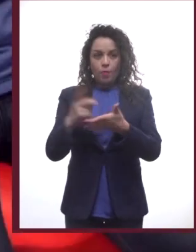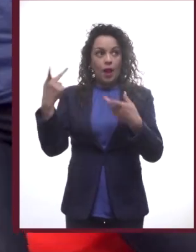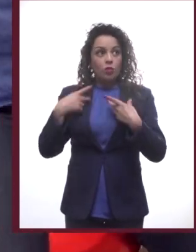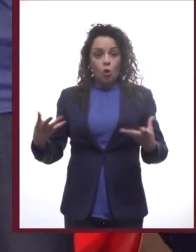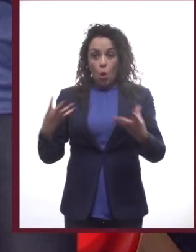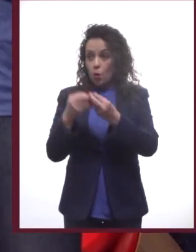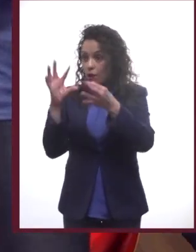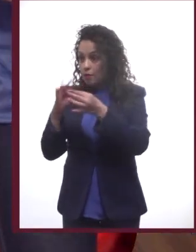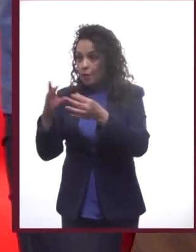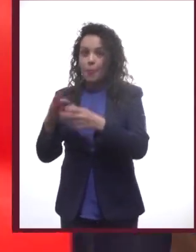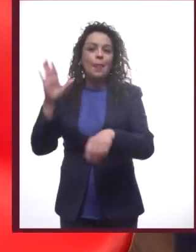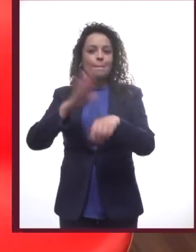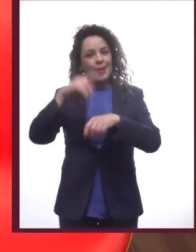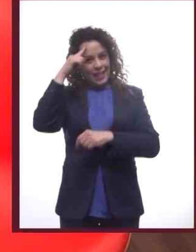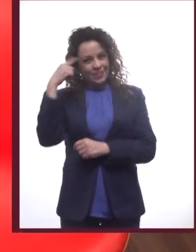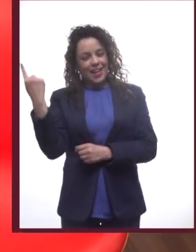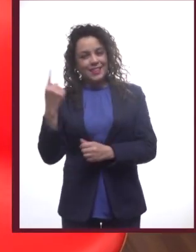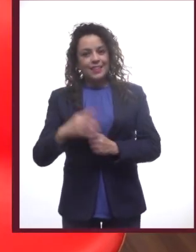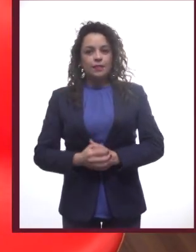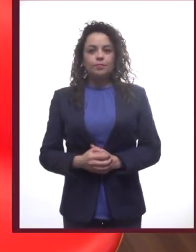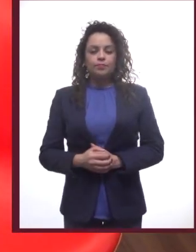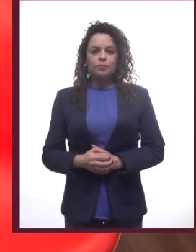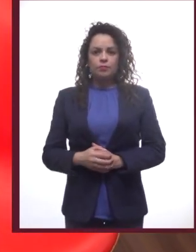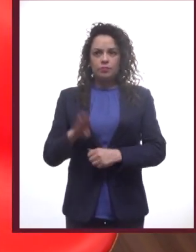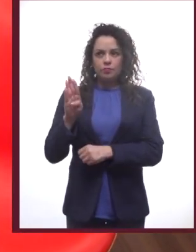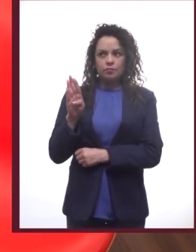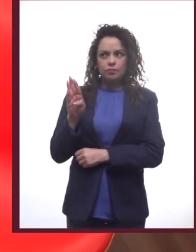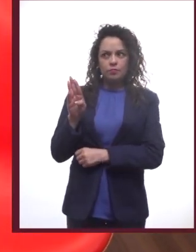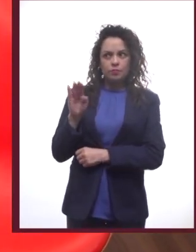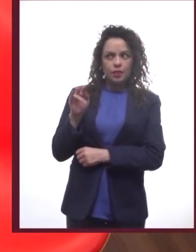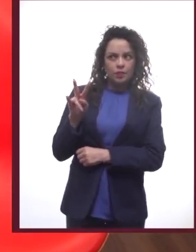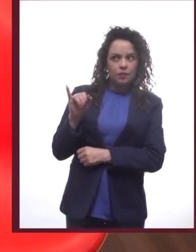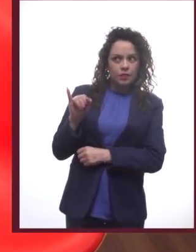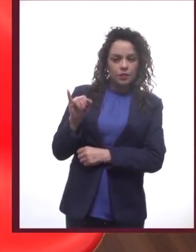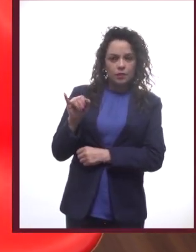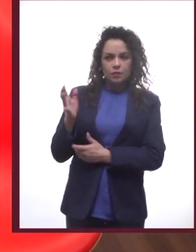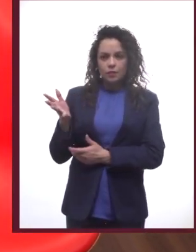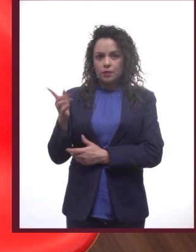acompañas para darle la retroalimentación de su novela? Si se la damos juntos, va a estar más